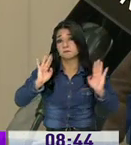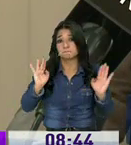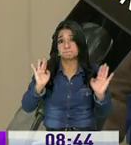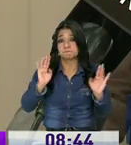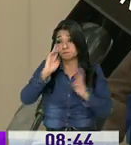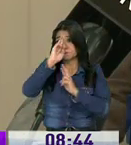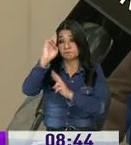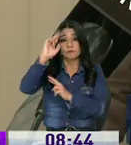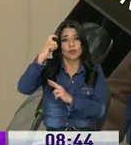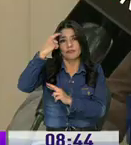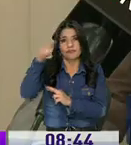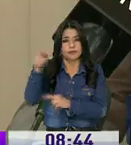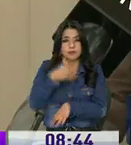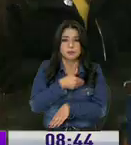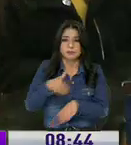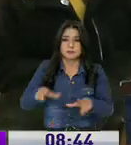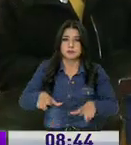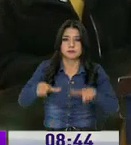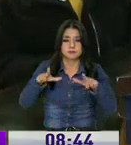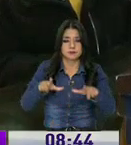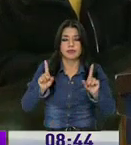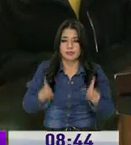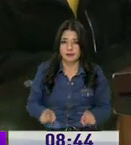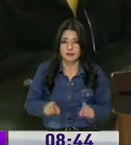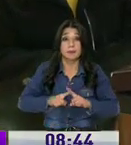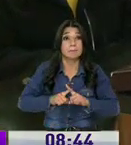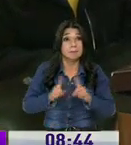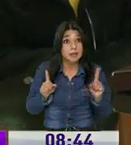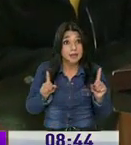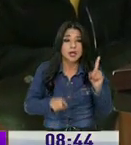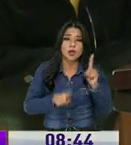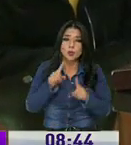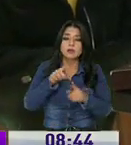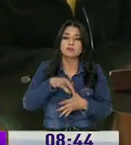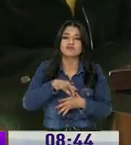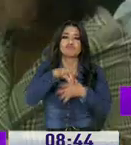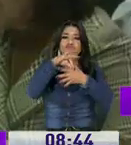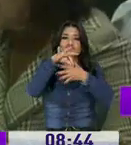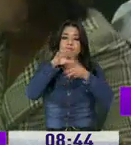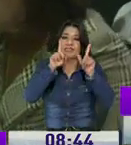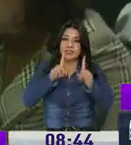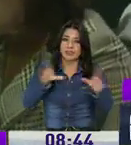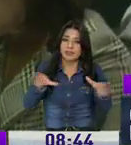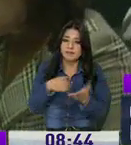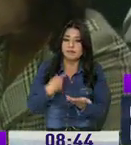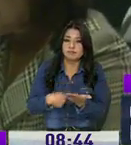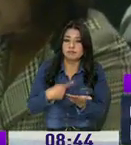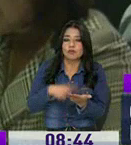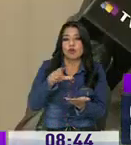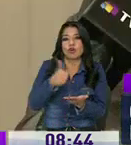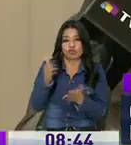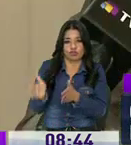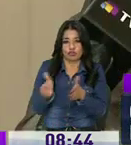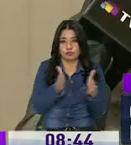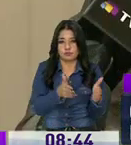del Ejecutivo, del señor presidente. Aunque también admite que hay aspectos que quedaron pendientes y deberán ser tratados en otro paquete. Nosotros